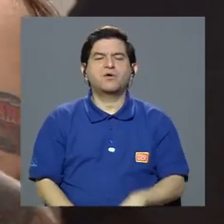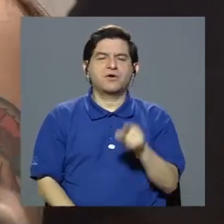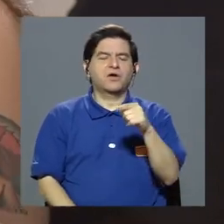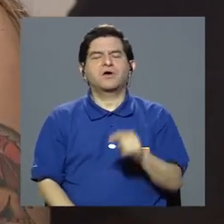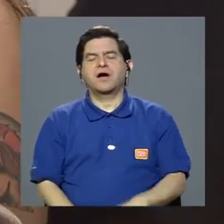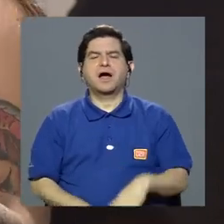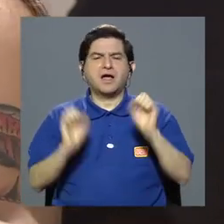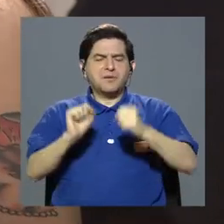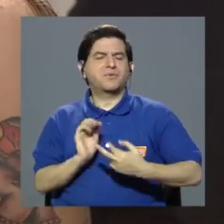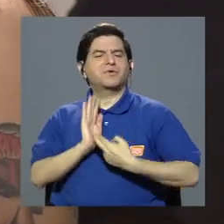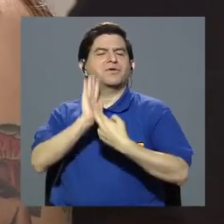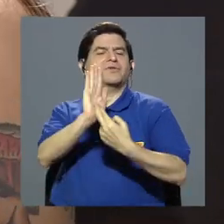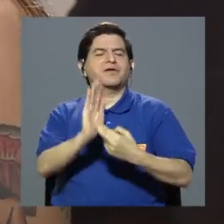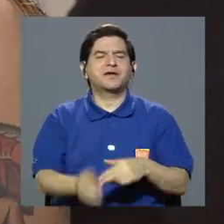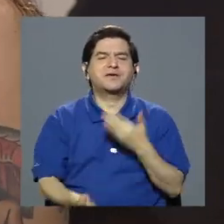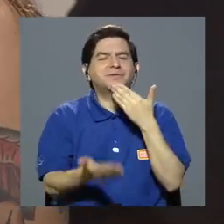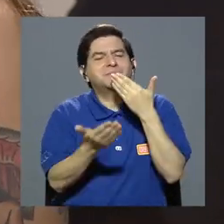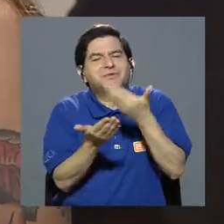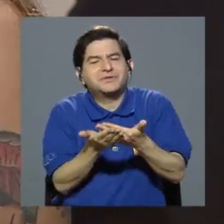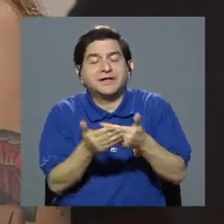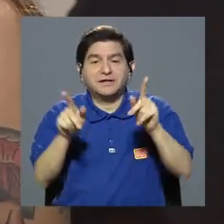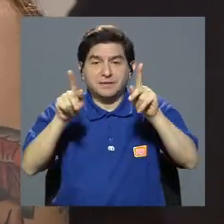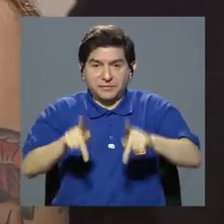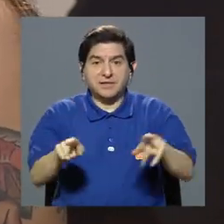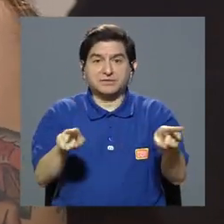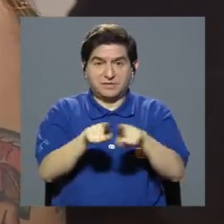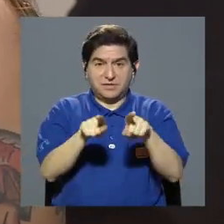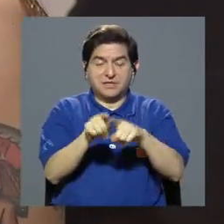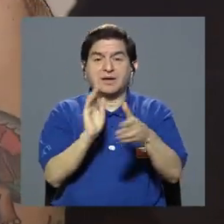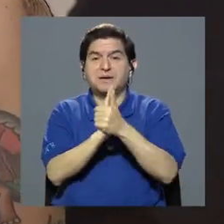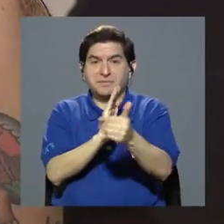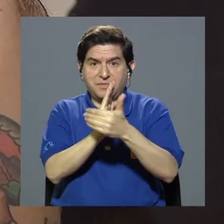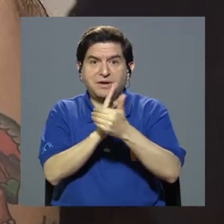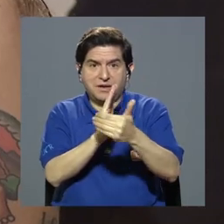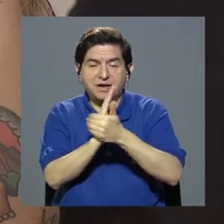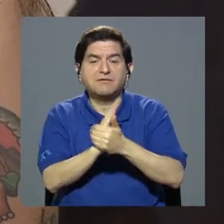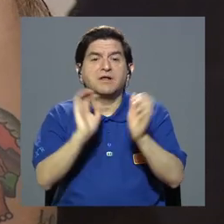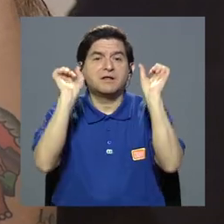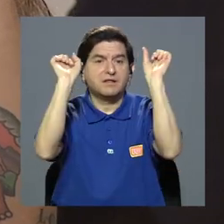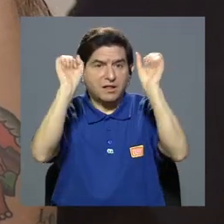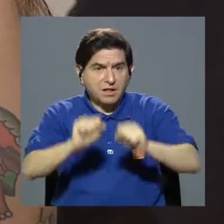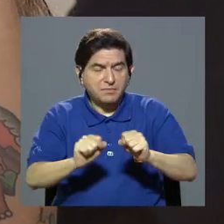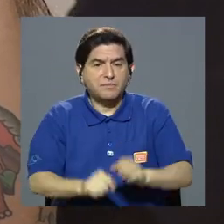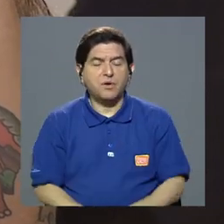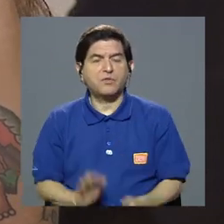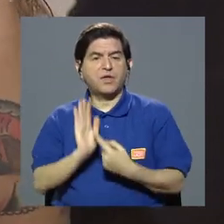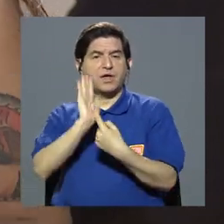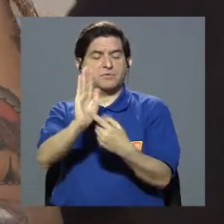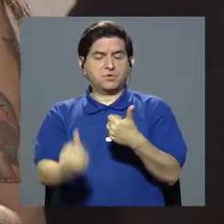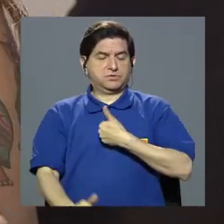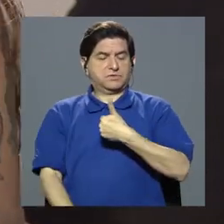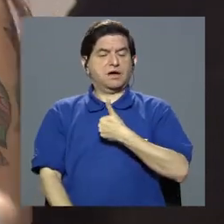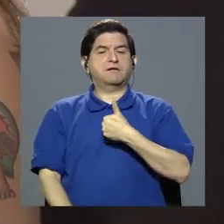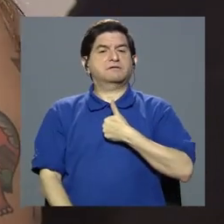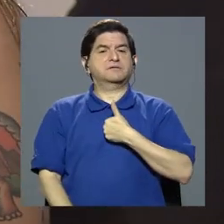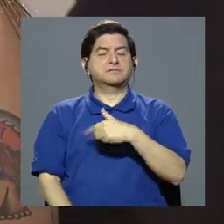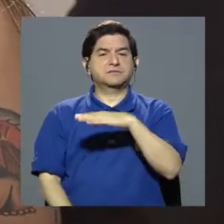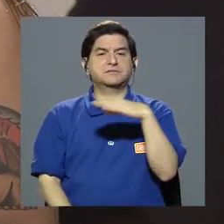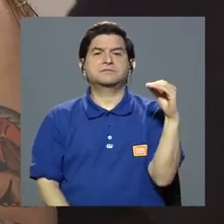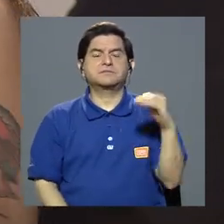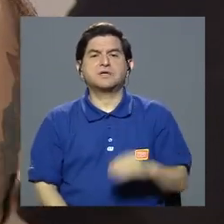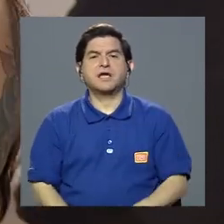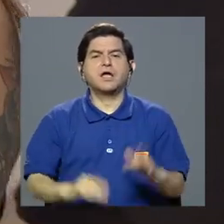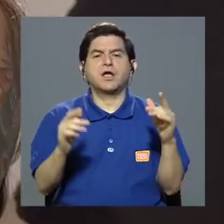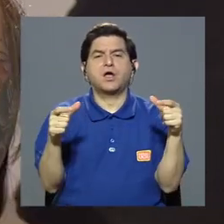luego interpretar darnos una personalidad amable también estábamos buscando una persona que tuviera capacidad de pues de presentarse a sí misma y